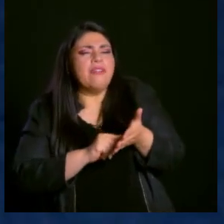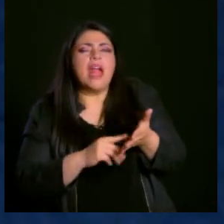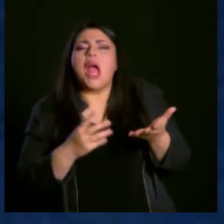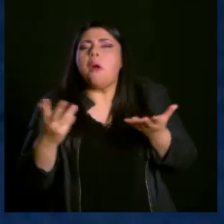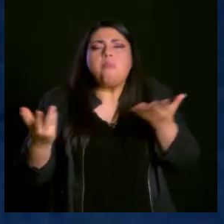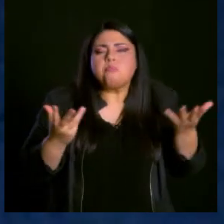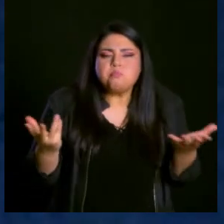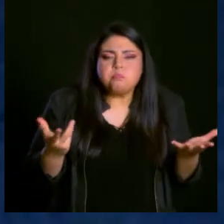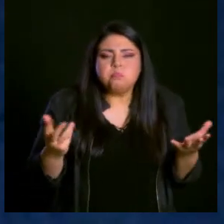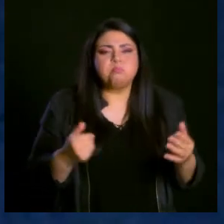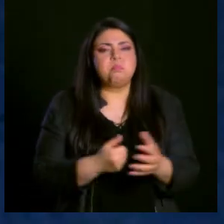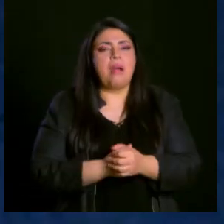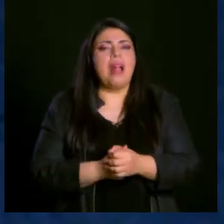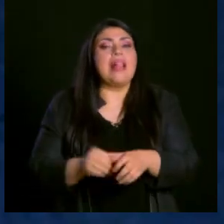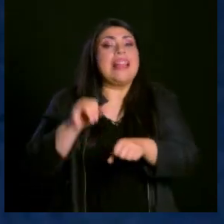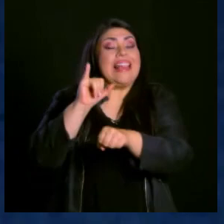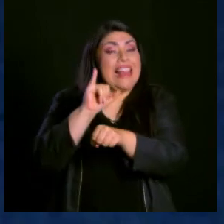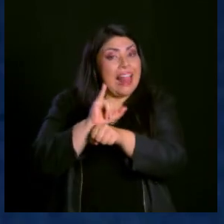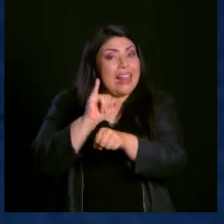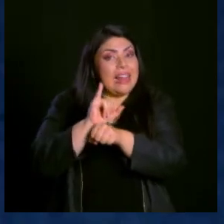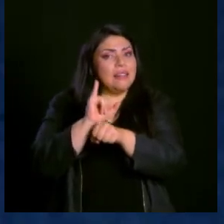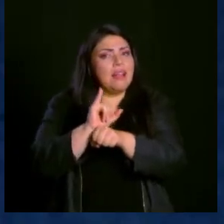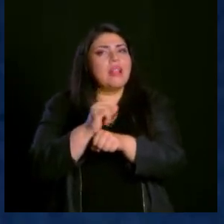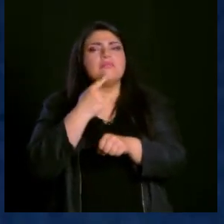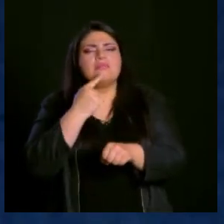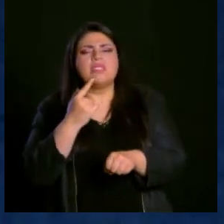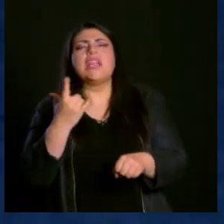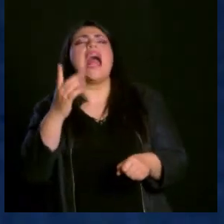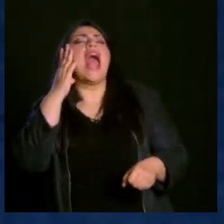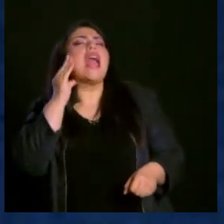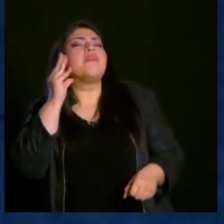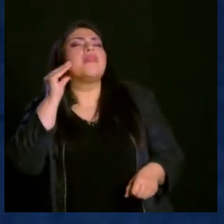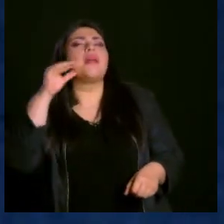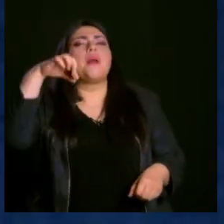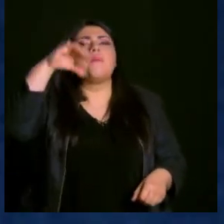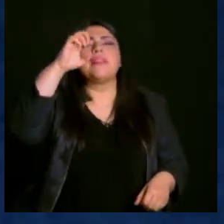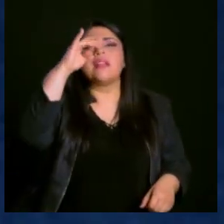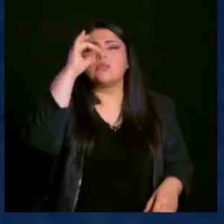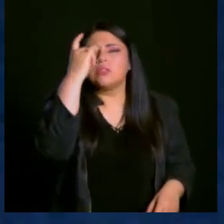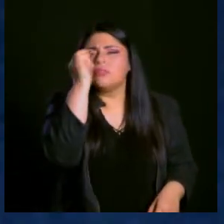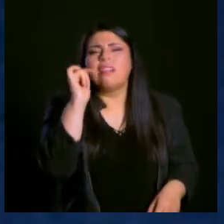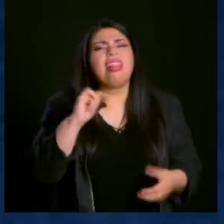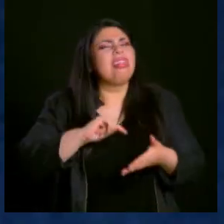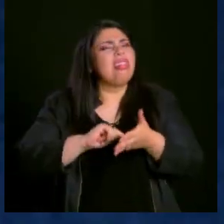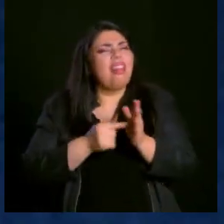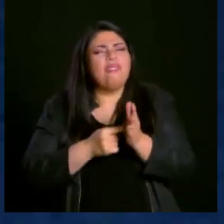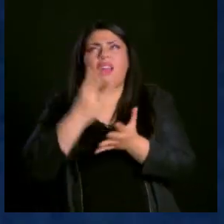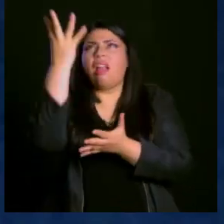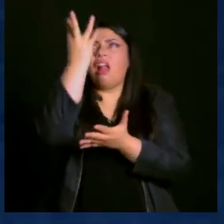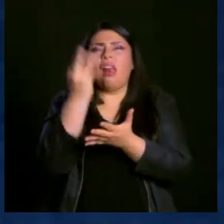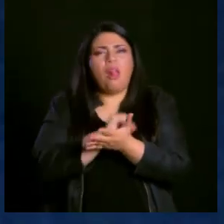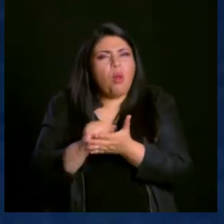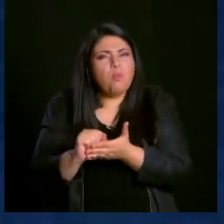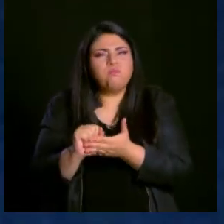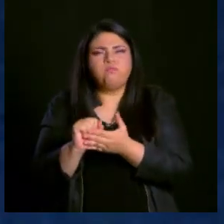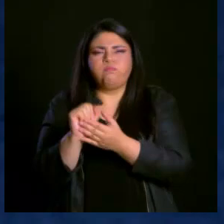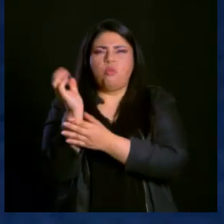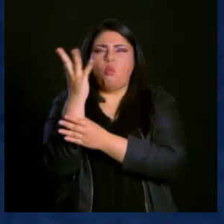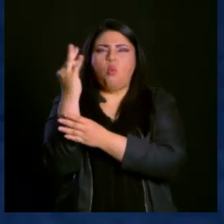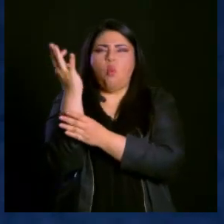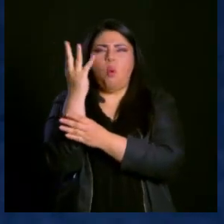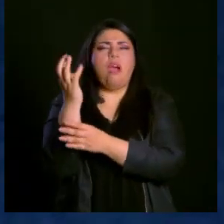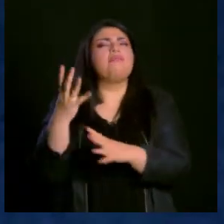se refiere como la la experiencia del Pentecostés no tiene que ver con el hablar en lenguas